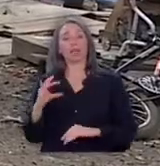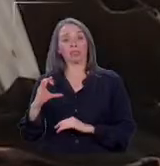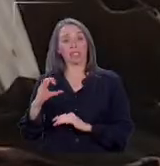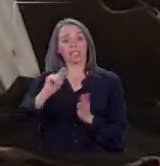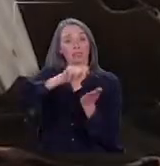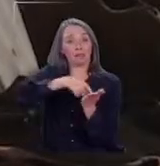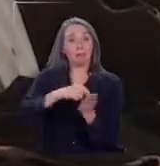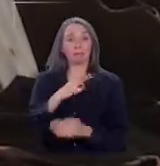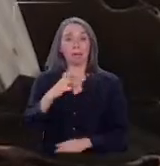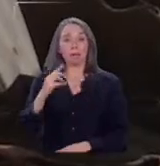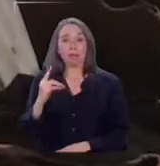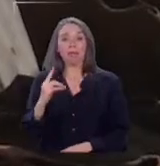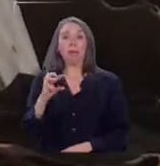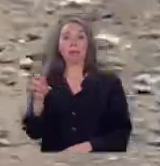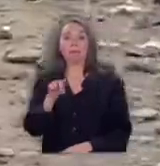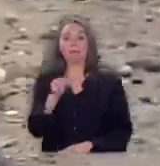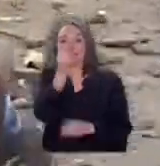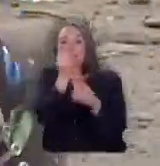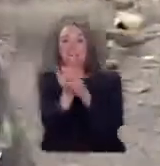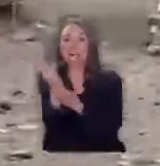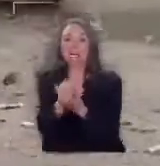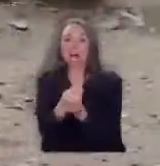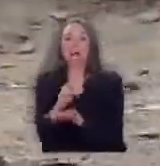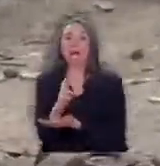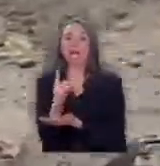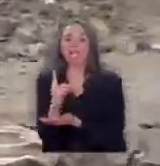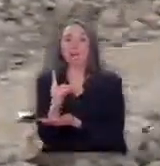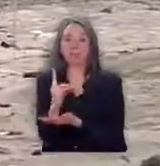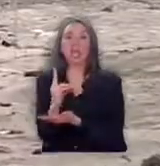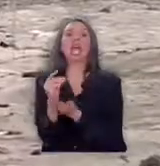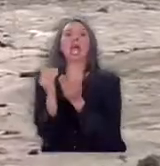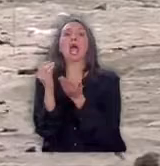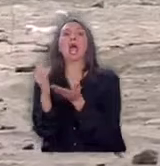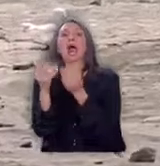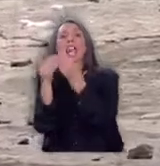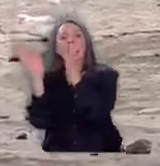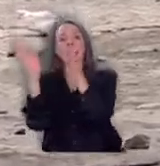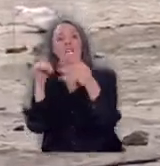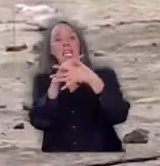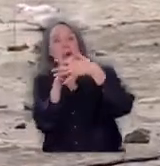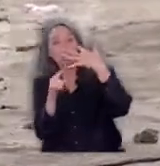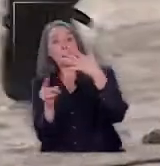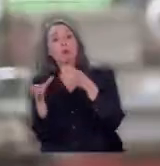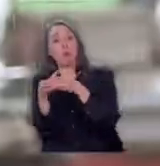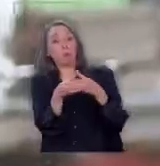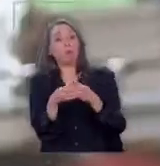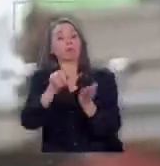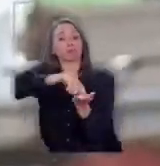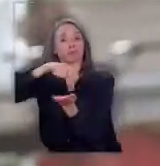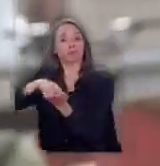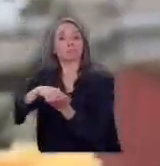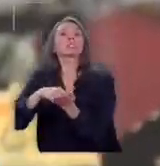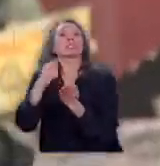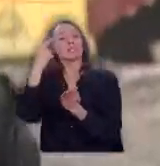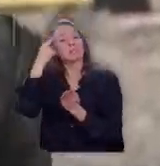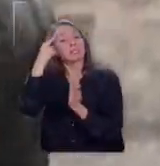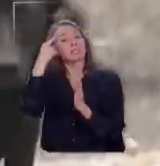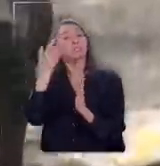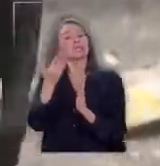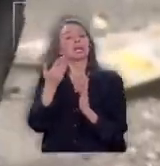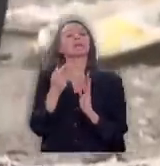el ppd el PS el partido radical Rd y el partido liberal iniciativa que apunta al ingreso familiar de